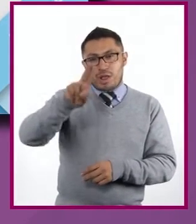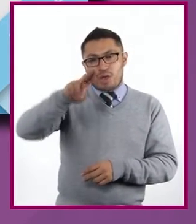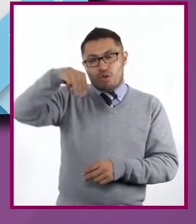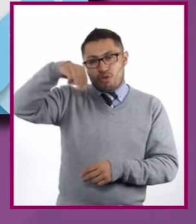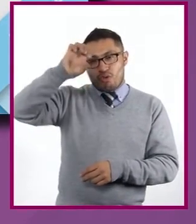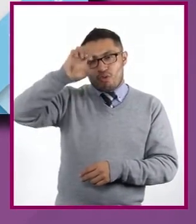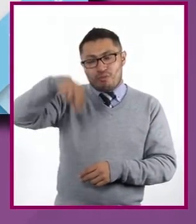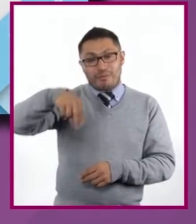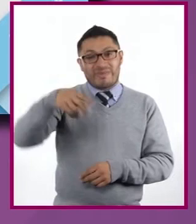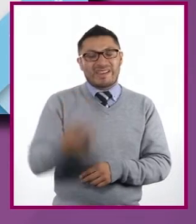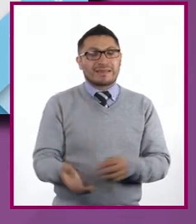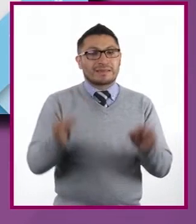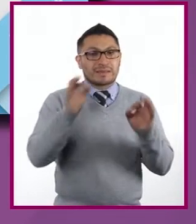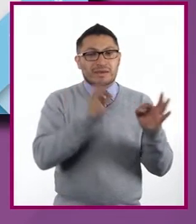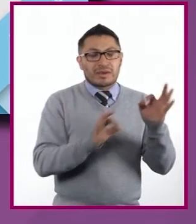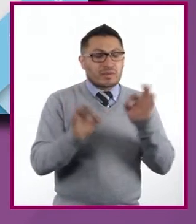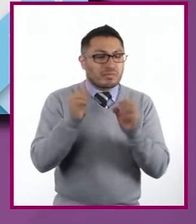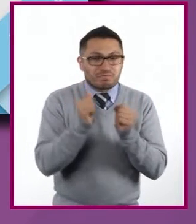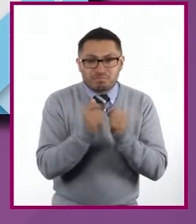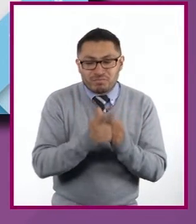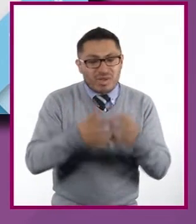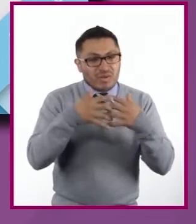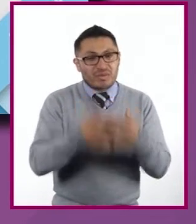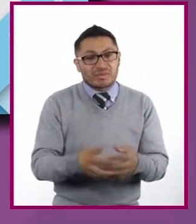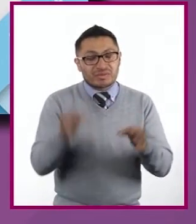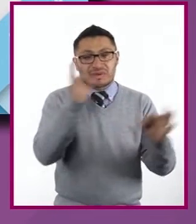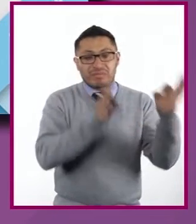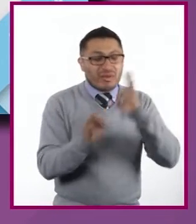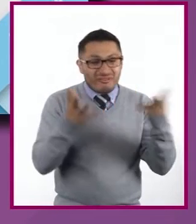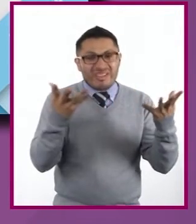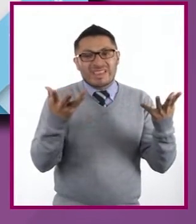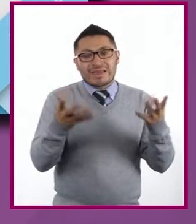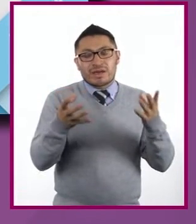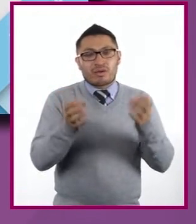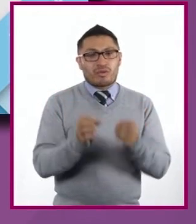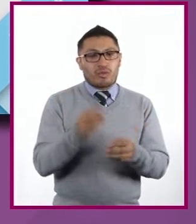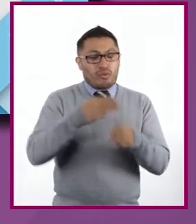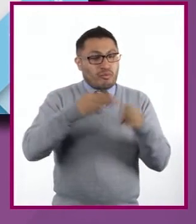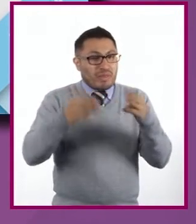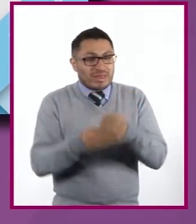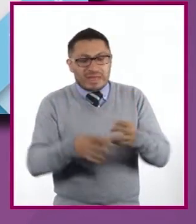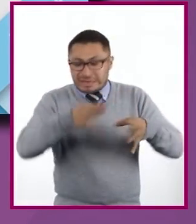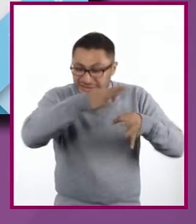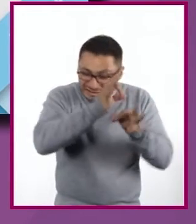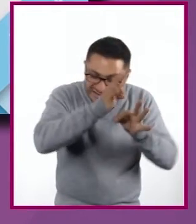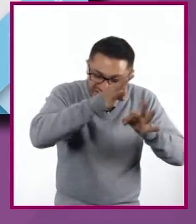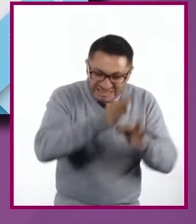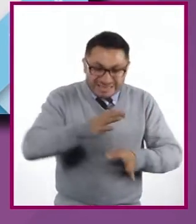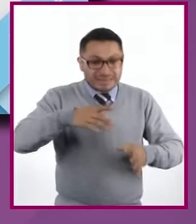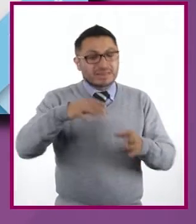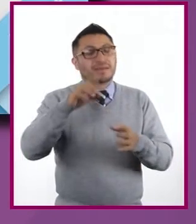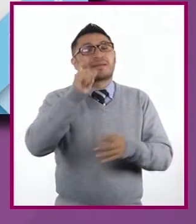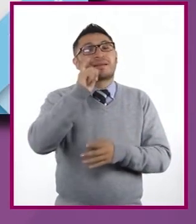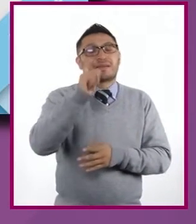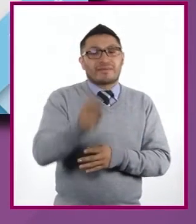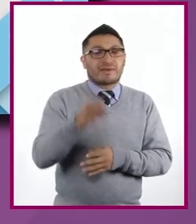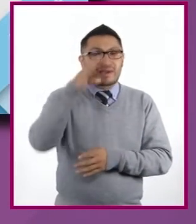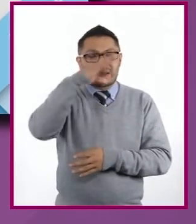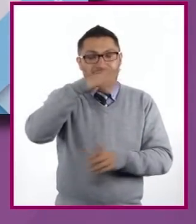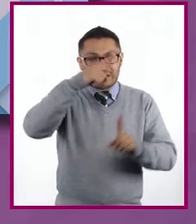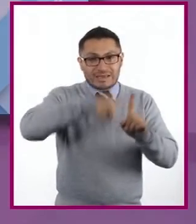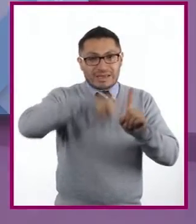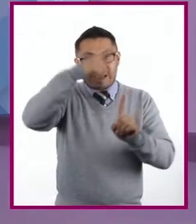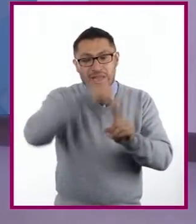un material, un líquido o un conjunto de cuerpos a un nivel macroscópico. En otras palabras, la termodinámica estudia